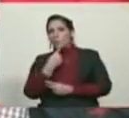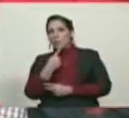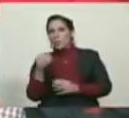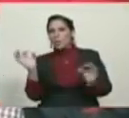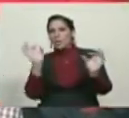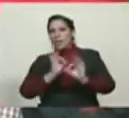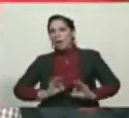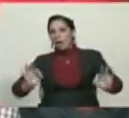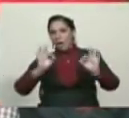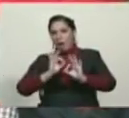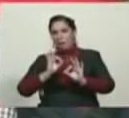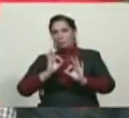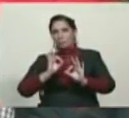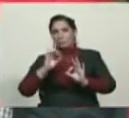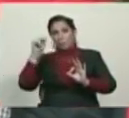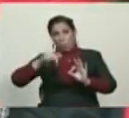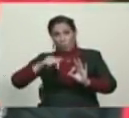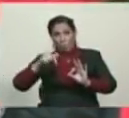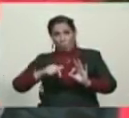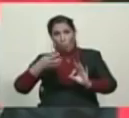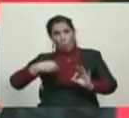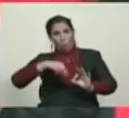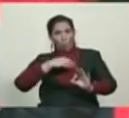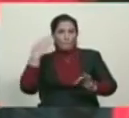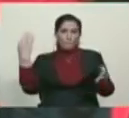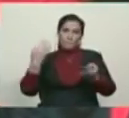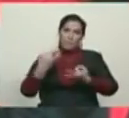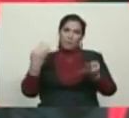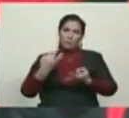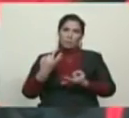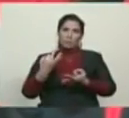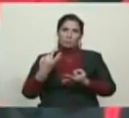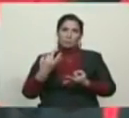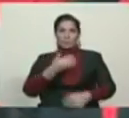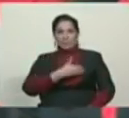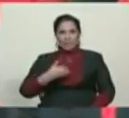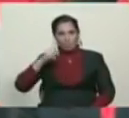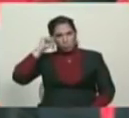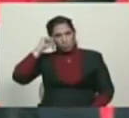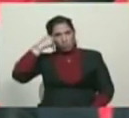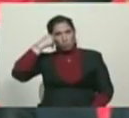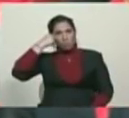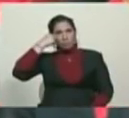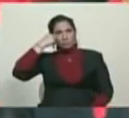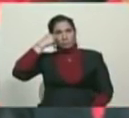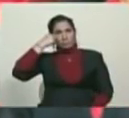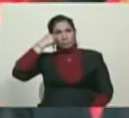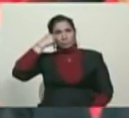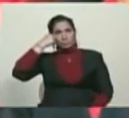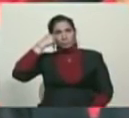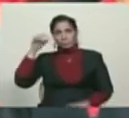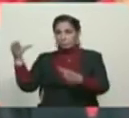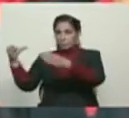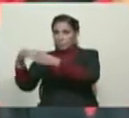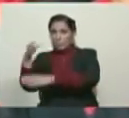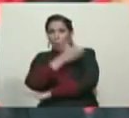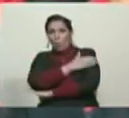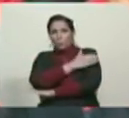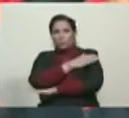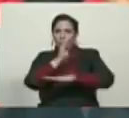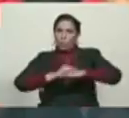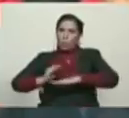absolutamente nada. Hoy nosotros en verdad queremos recordar que la oposición